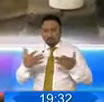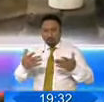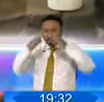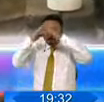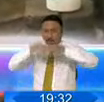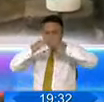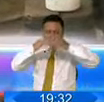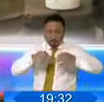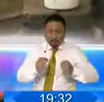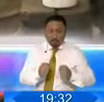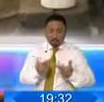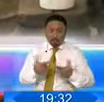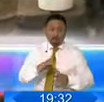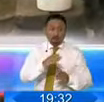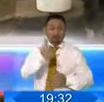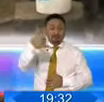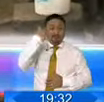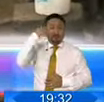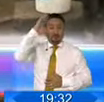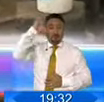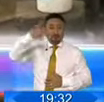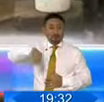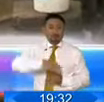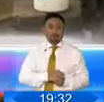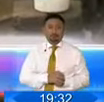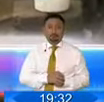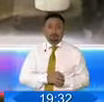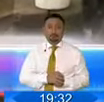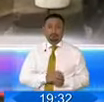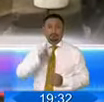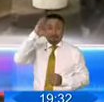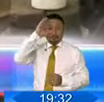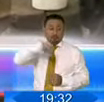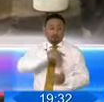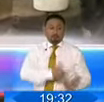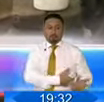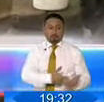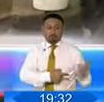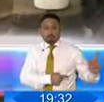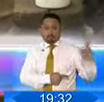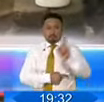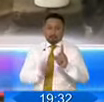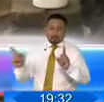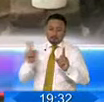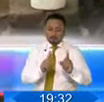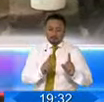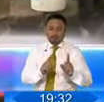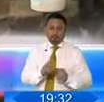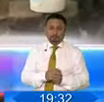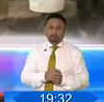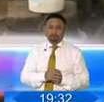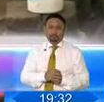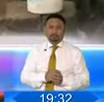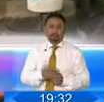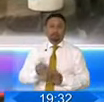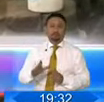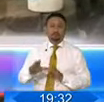graves, fuimos a llamar a la policía, la policía llamó a los bomberos, vinieron. Trataron